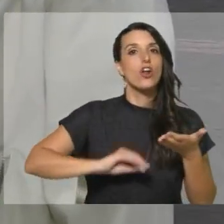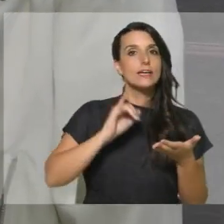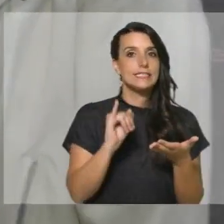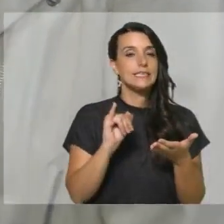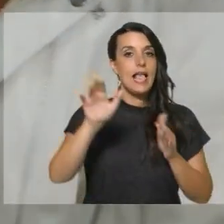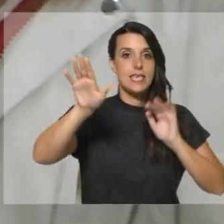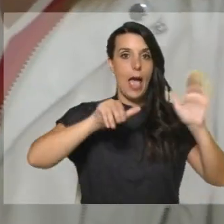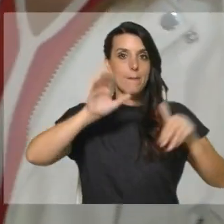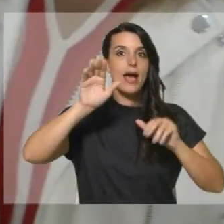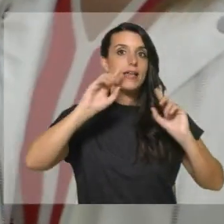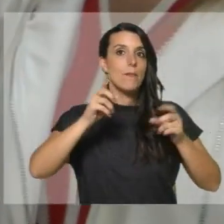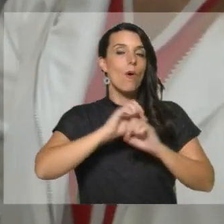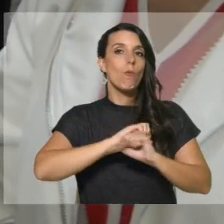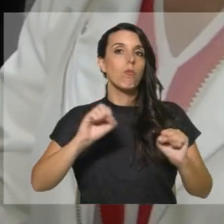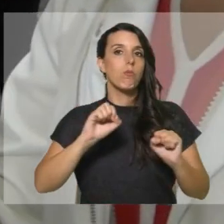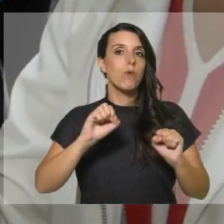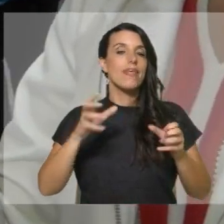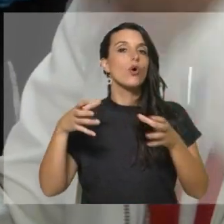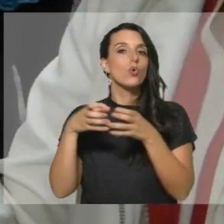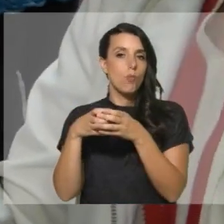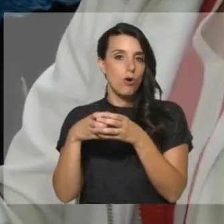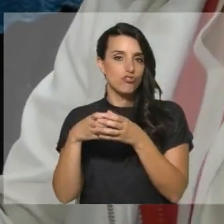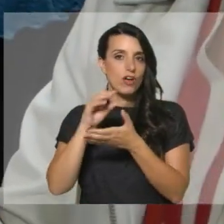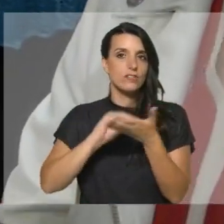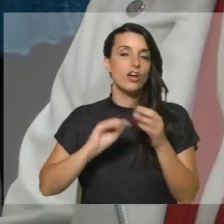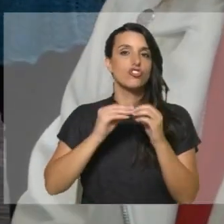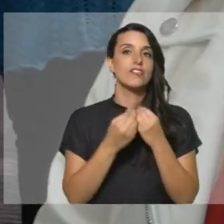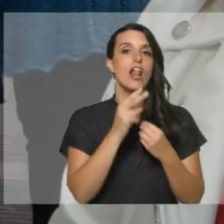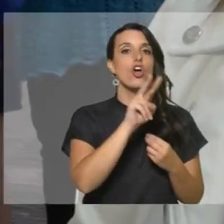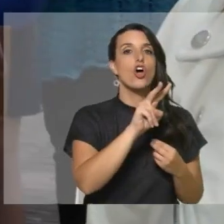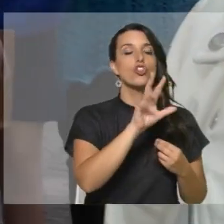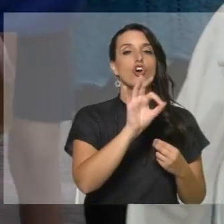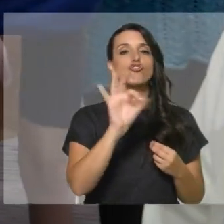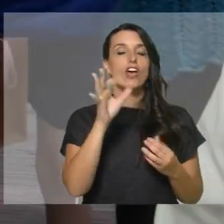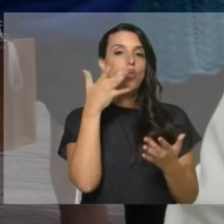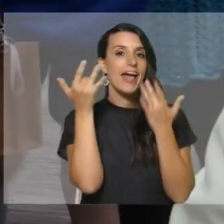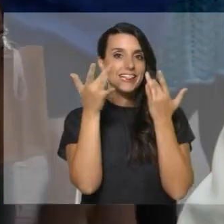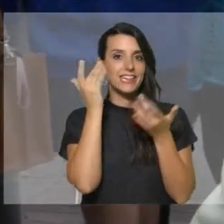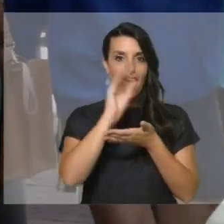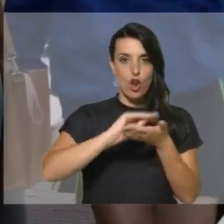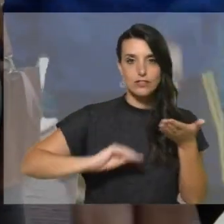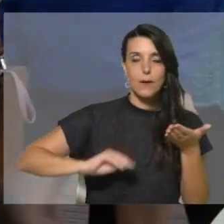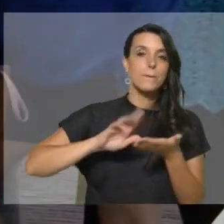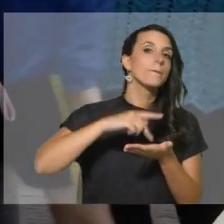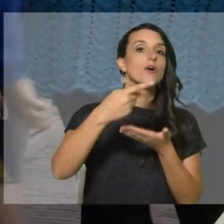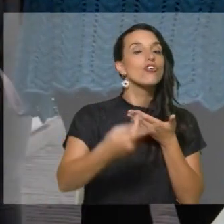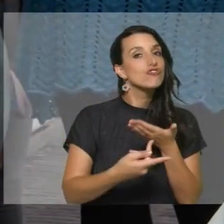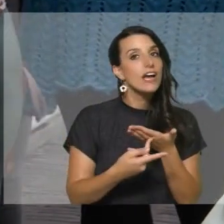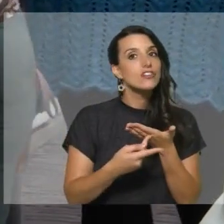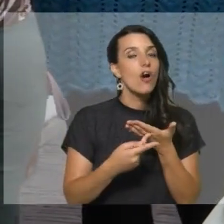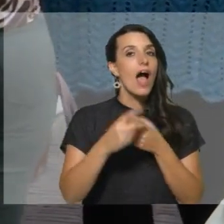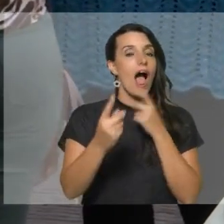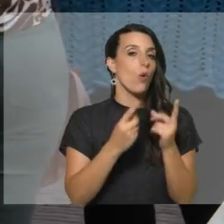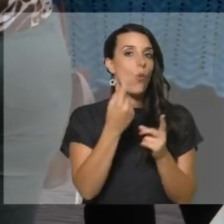una convocatoria que también permitía la presentación de colectivos. Se presentaron más de 200 artistas con proyectos que no solamente son de